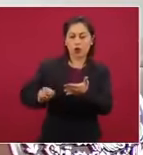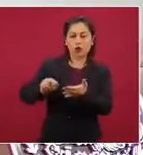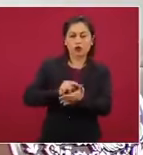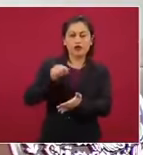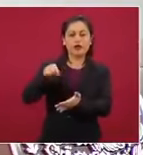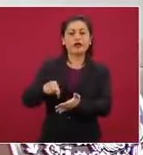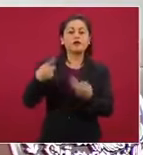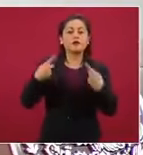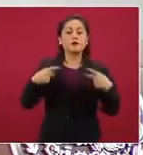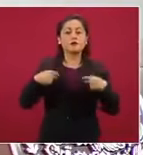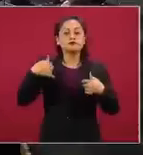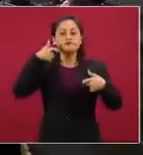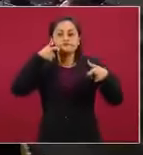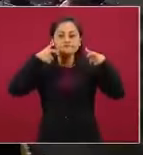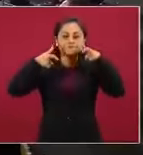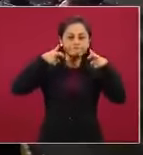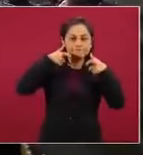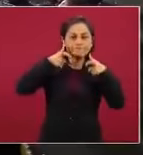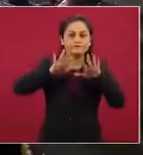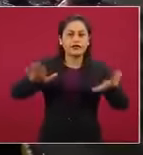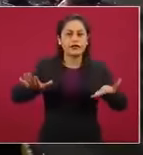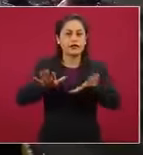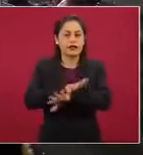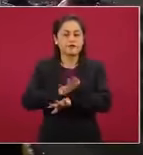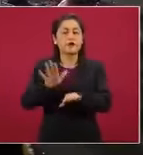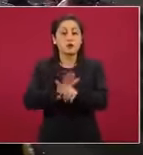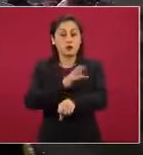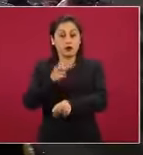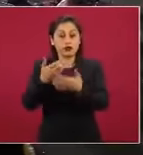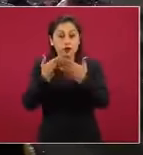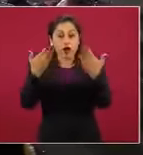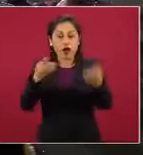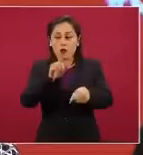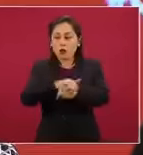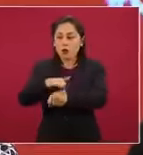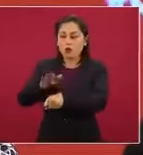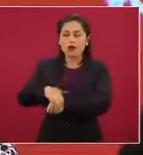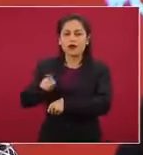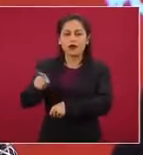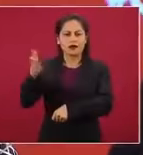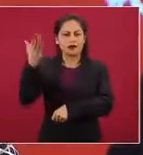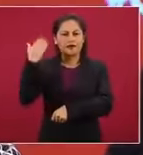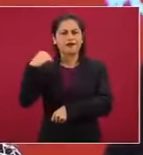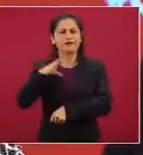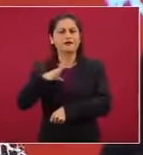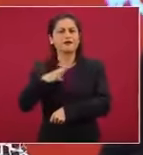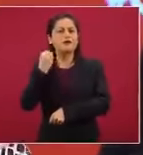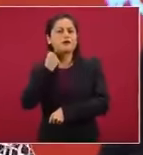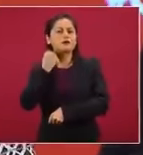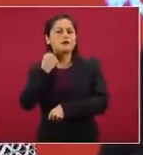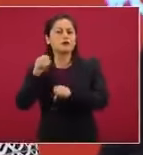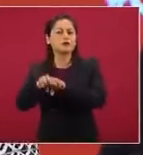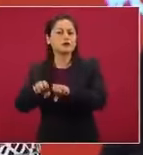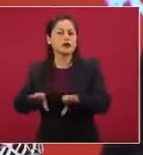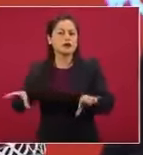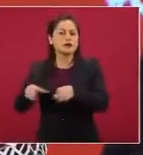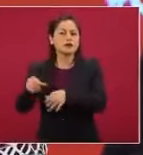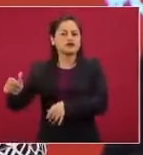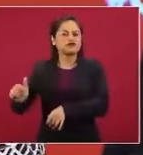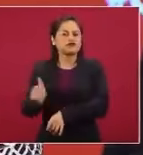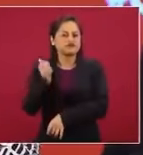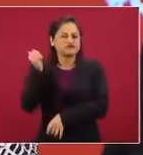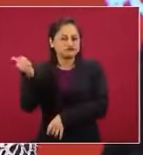mejor también puede ser por eso que estaba viendo lo de las llamadas. Teníamos un despacho que era muy abusivo, nos estaba cobrando tarifas de